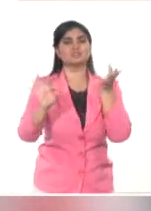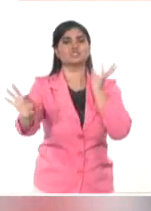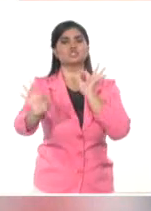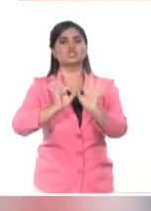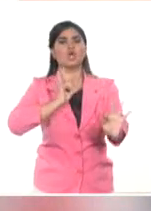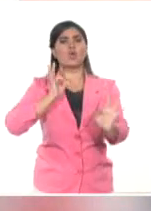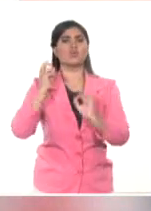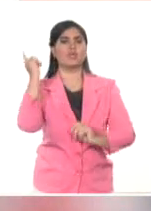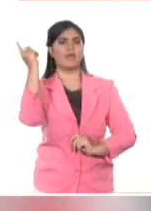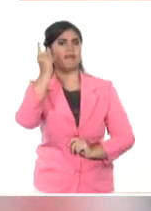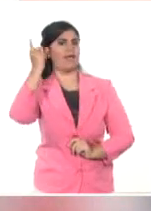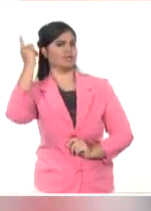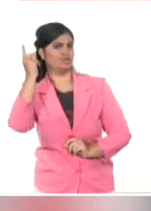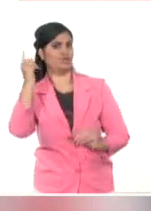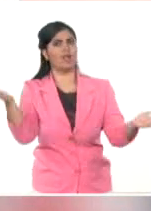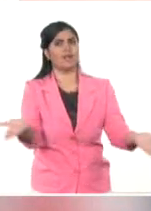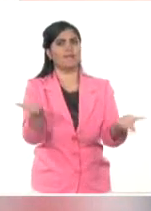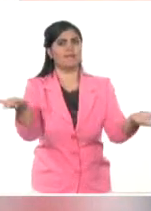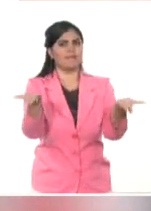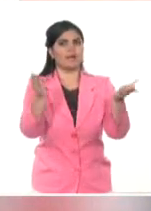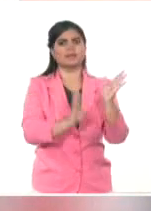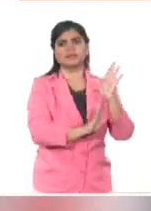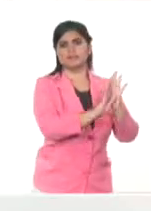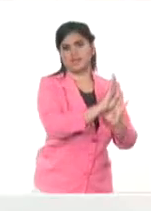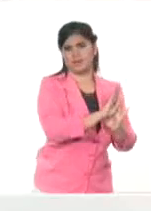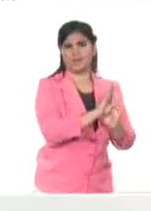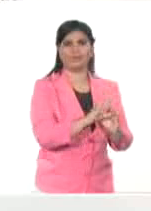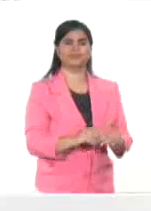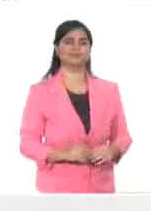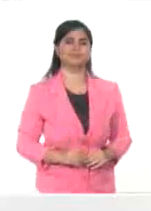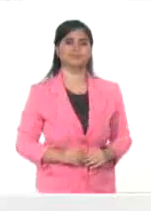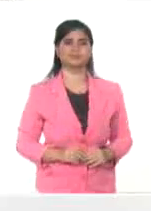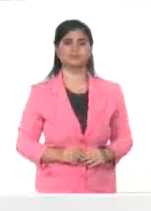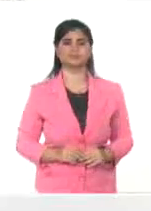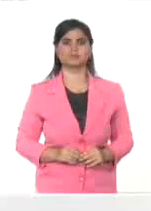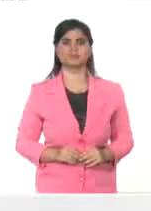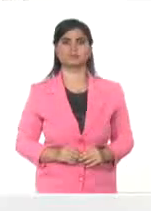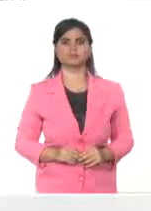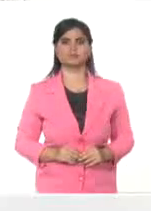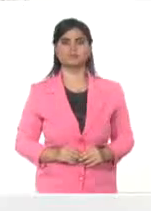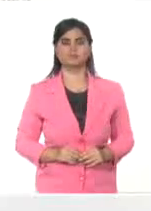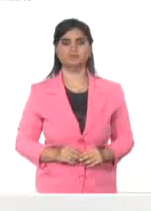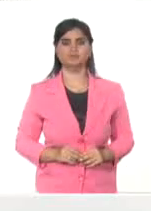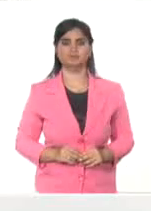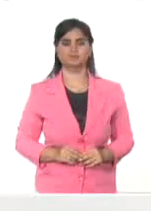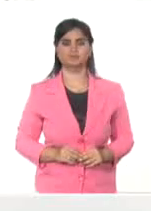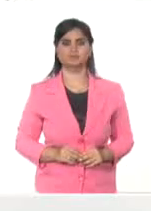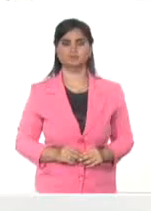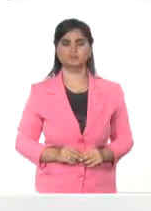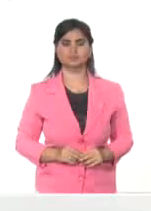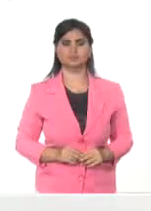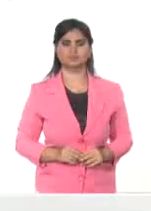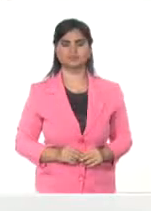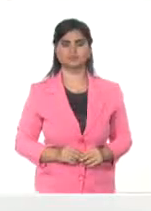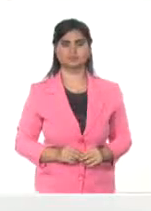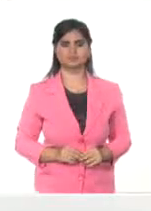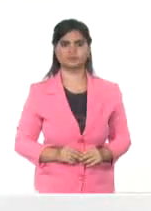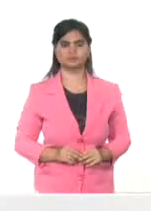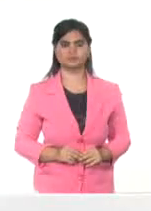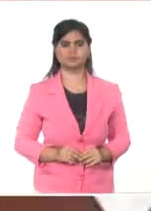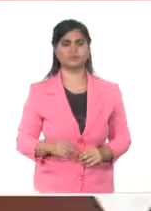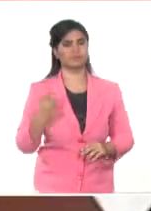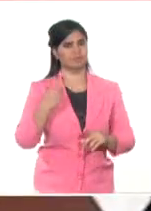de nuestros países, pues las plataformas de las TIC son también plataformas para la desestabilización política.